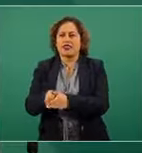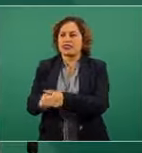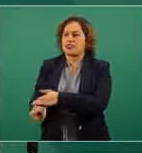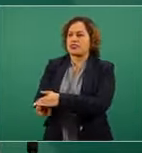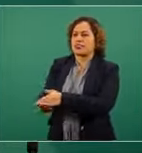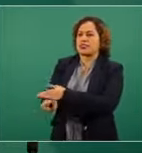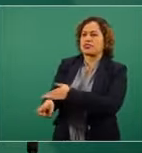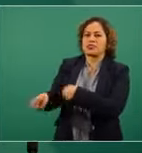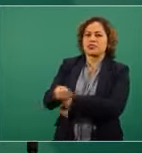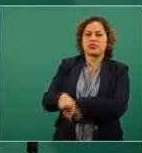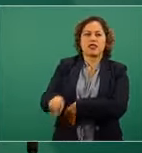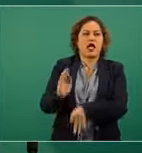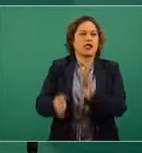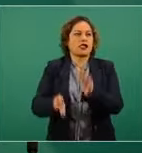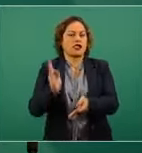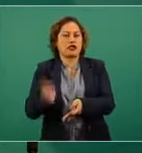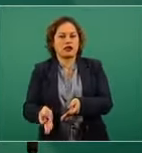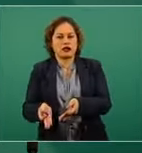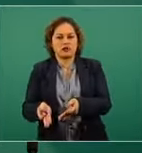avergonzados.